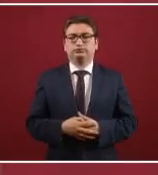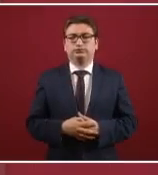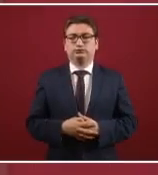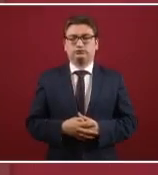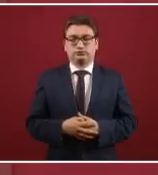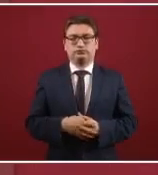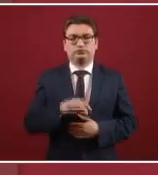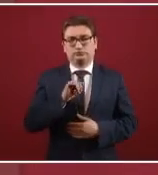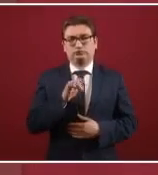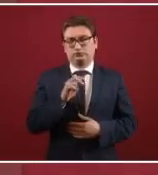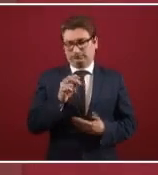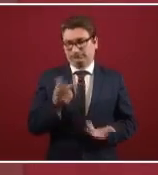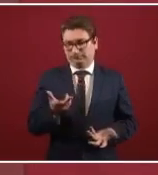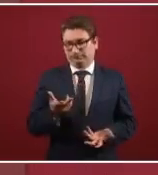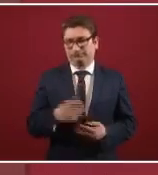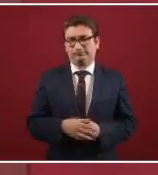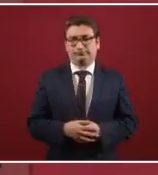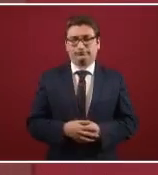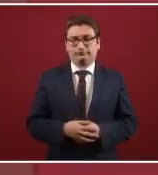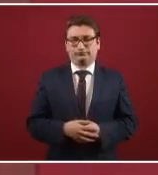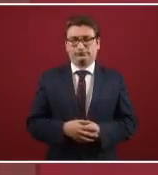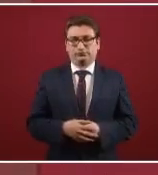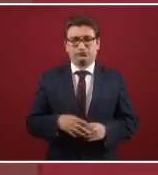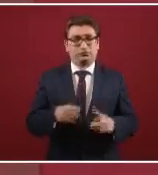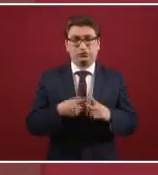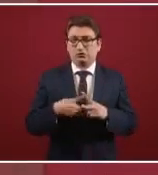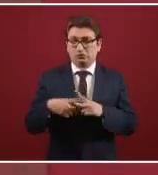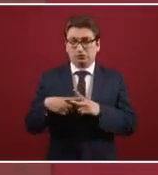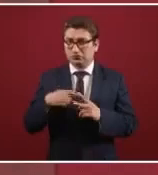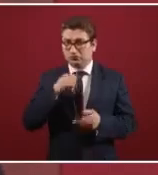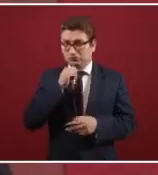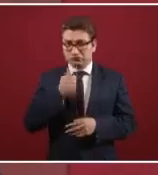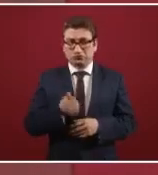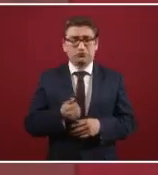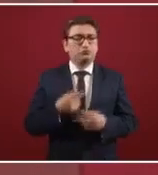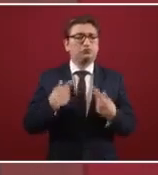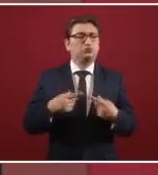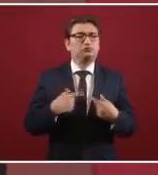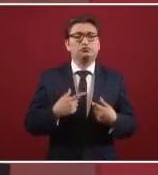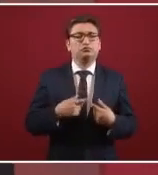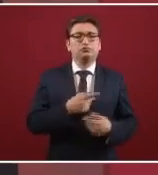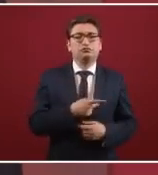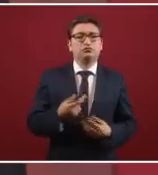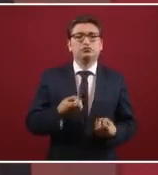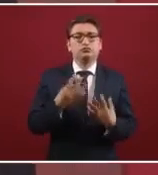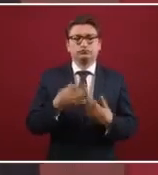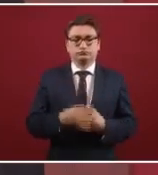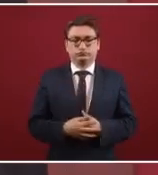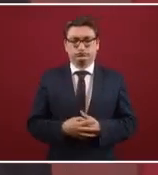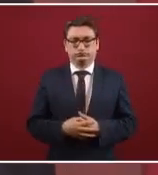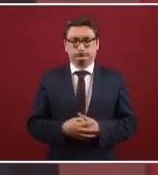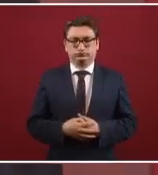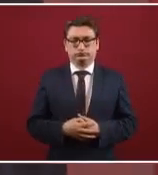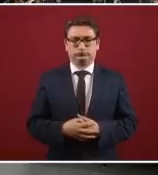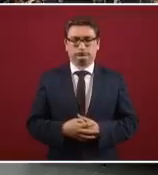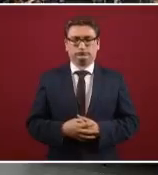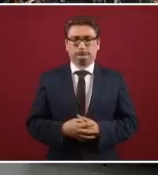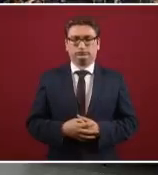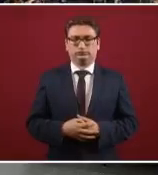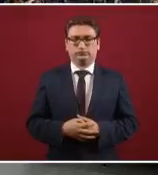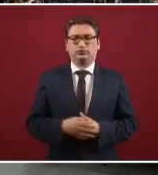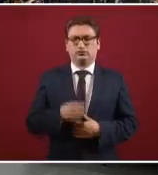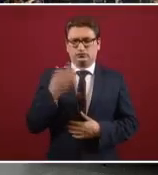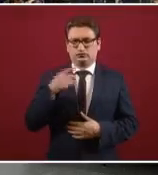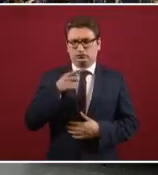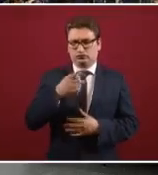siendo que no va a haber medición sobre la pobreza usted si hablaba que hubiera medición pero que la